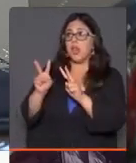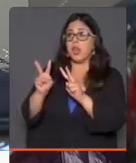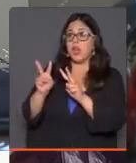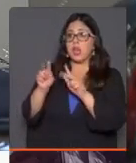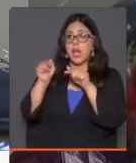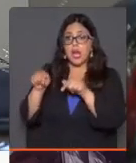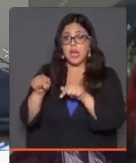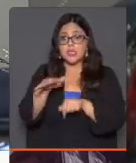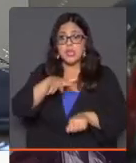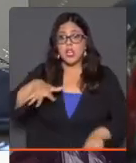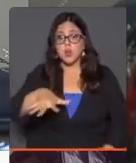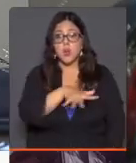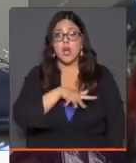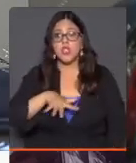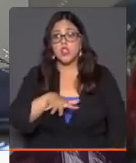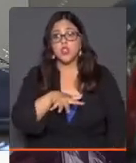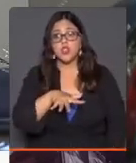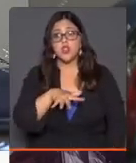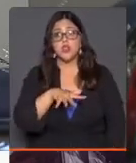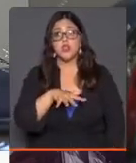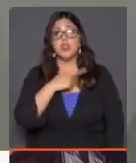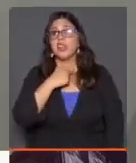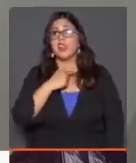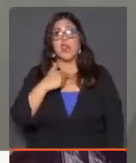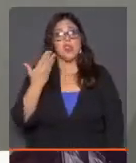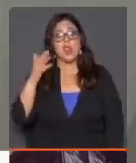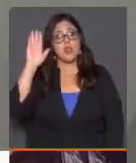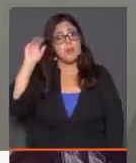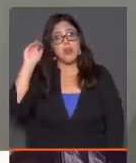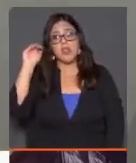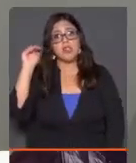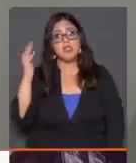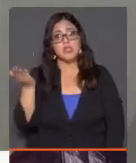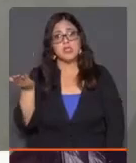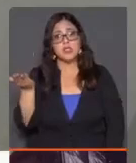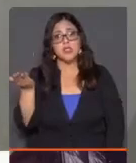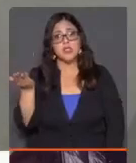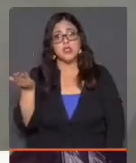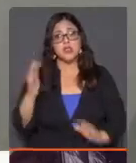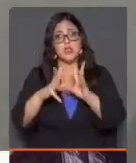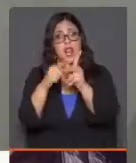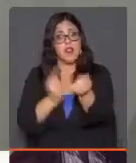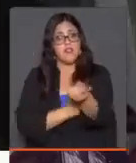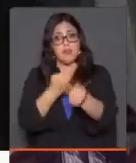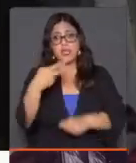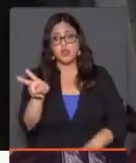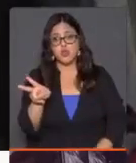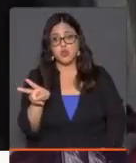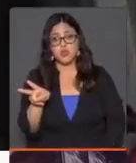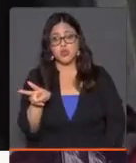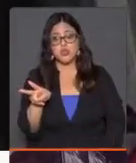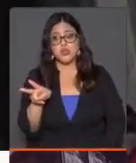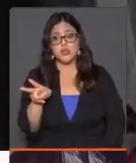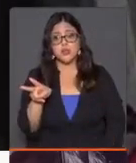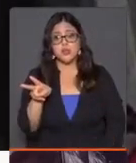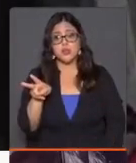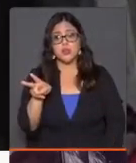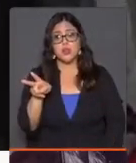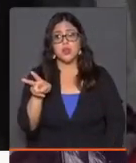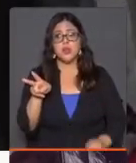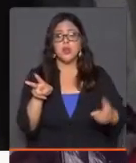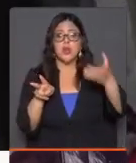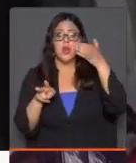esto, quiso hasta despedirse de su familia. En el fondo, me está pasando